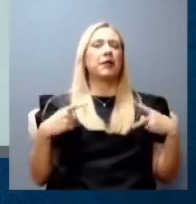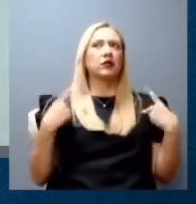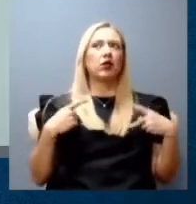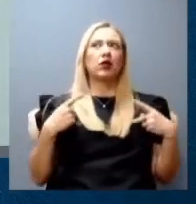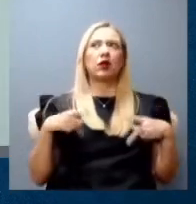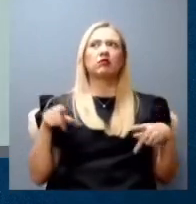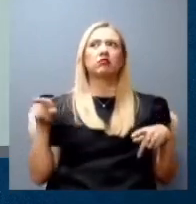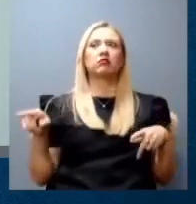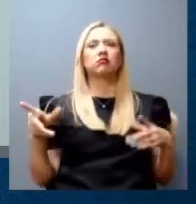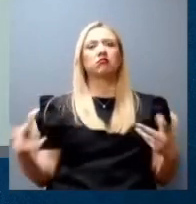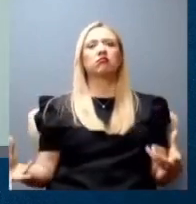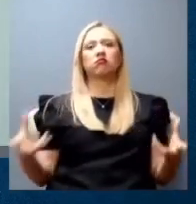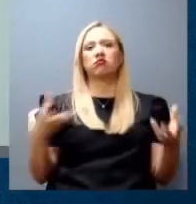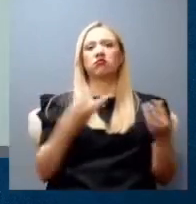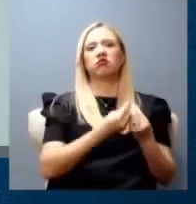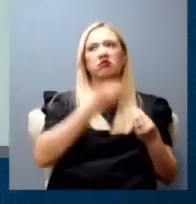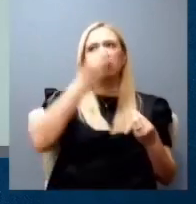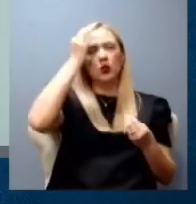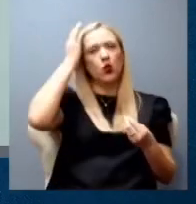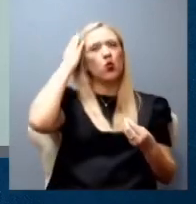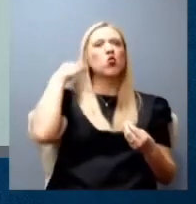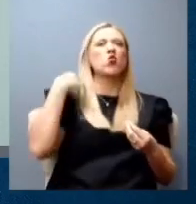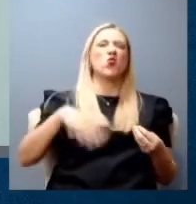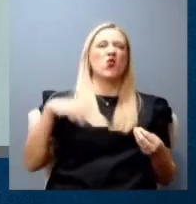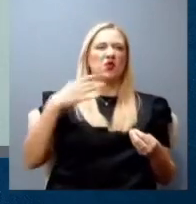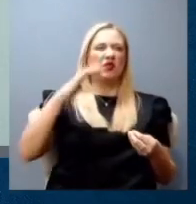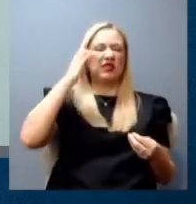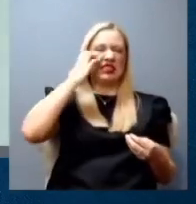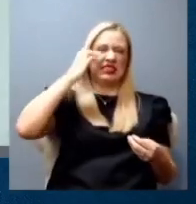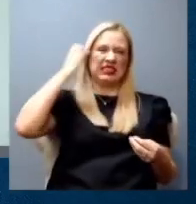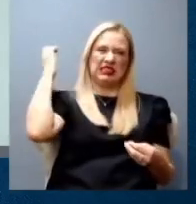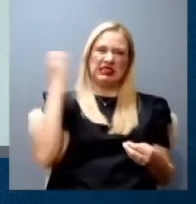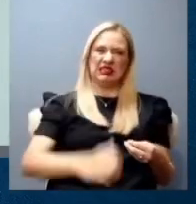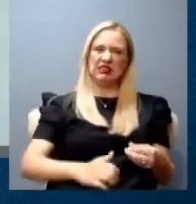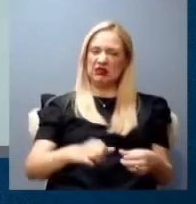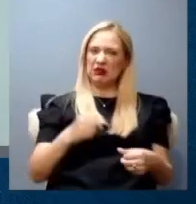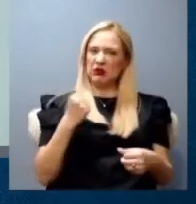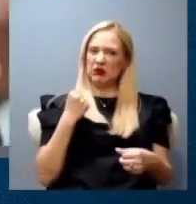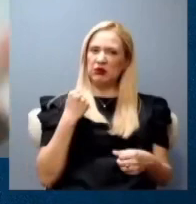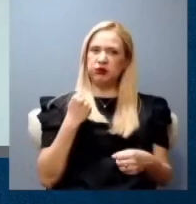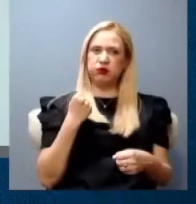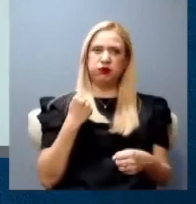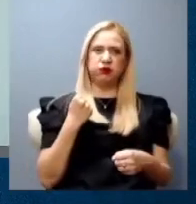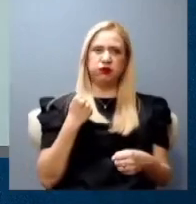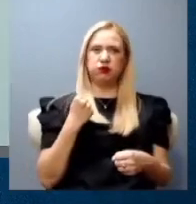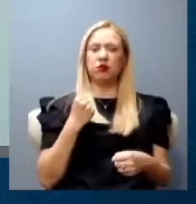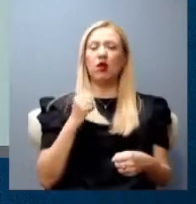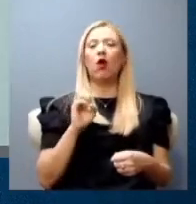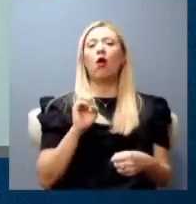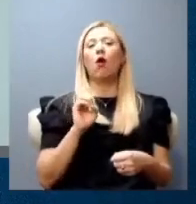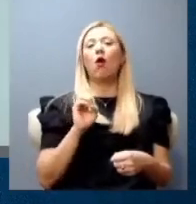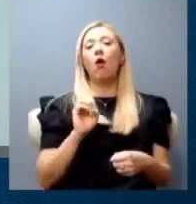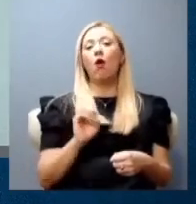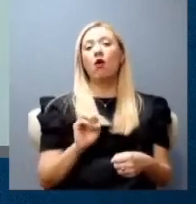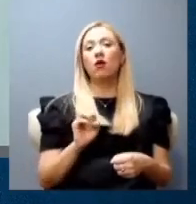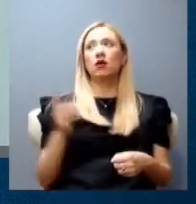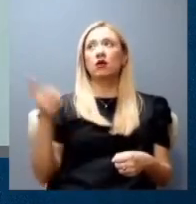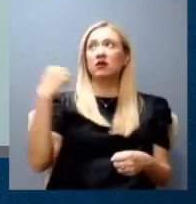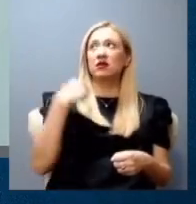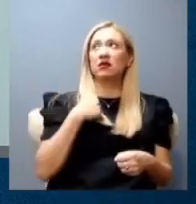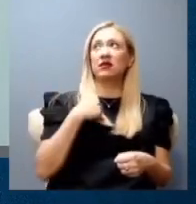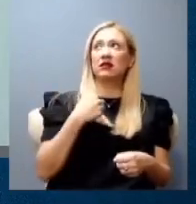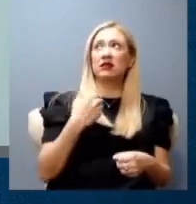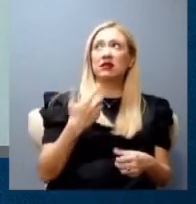esta comisión de grandes crímenes debido a que no encontraban alguna otra opción o fueron amenazados para cometer